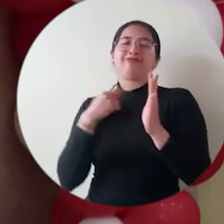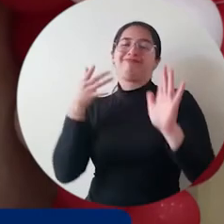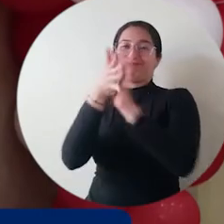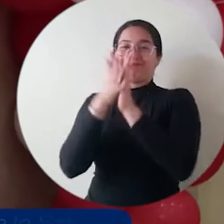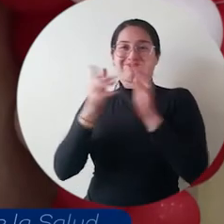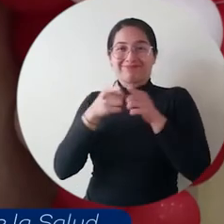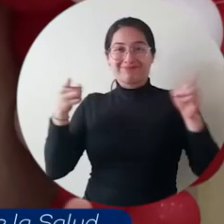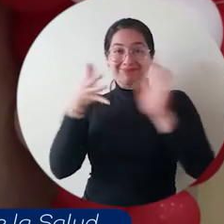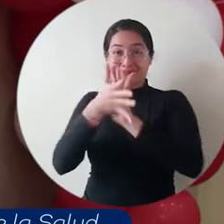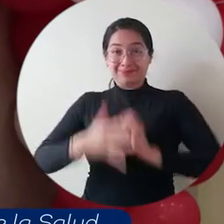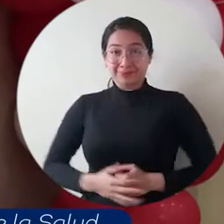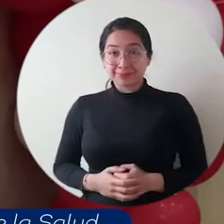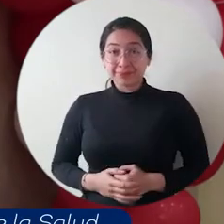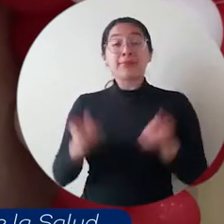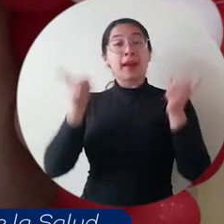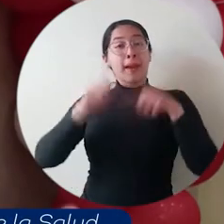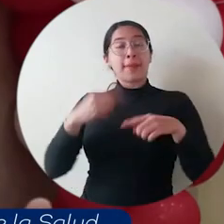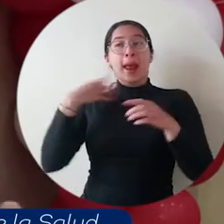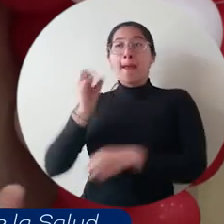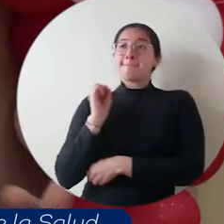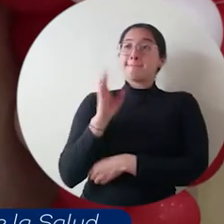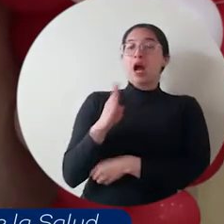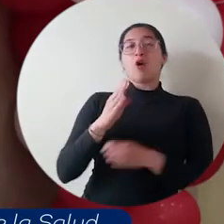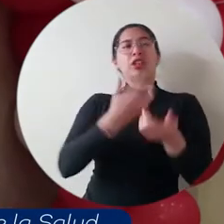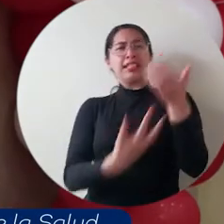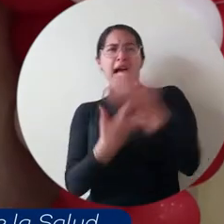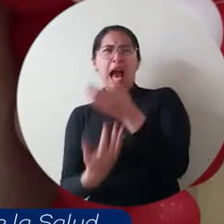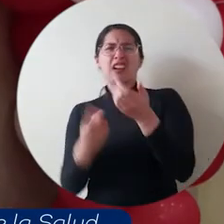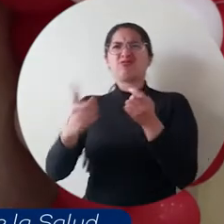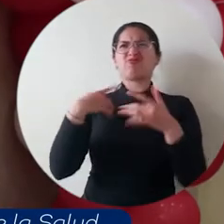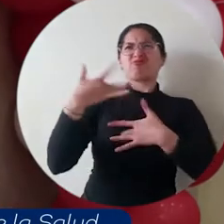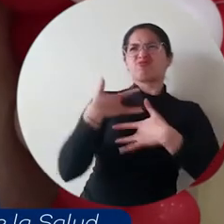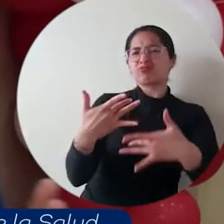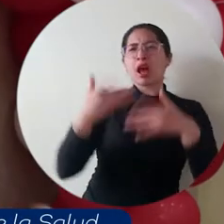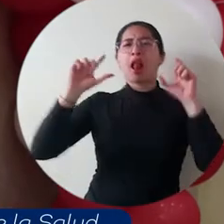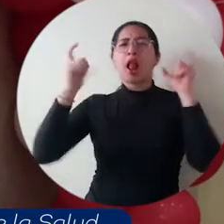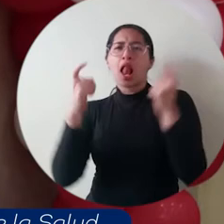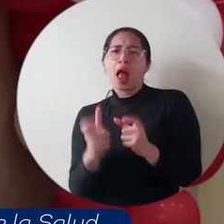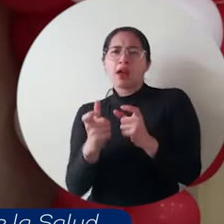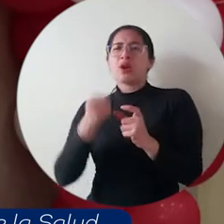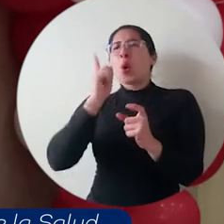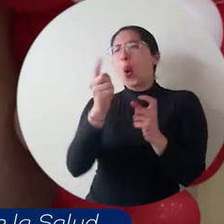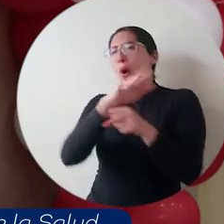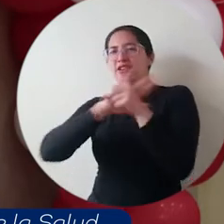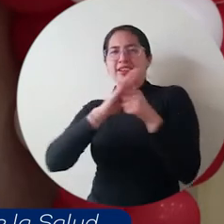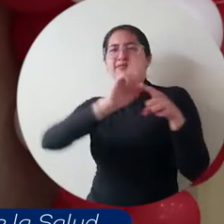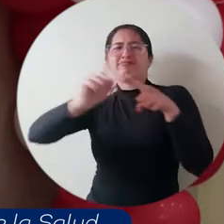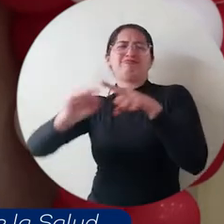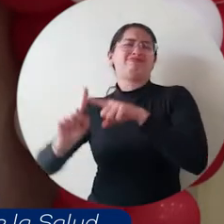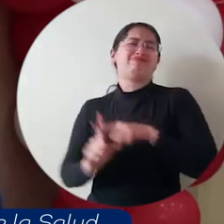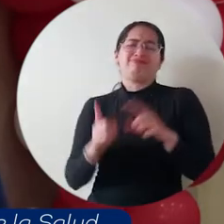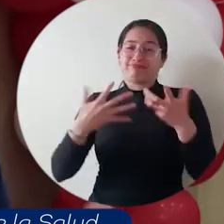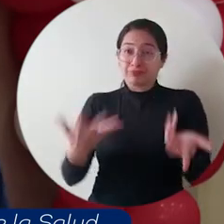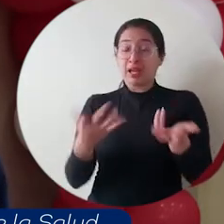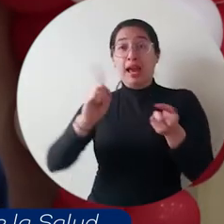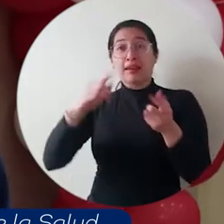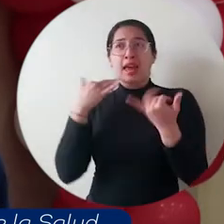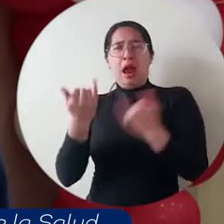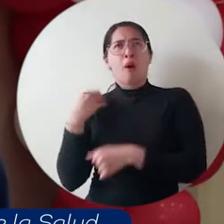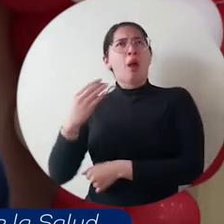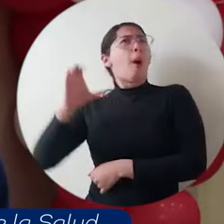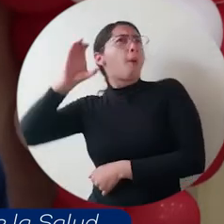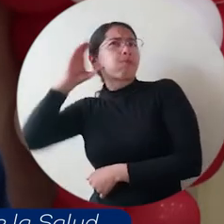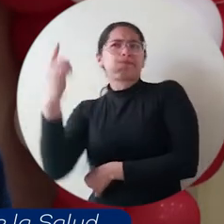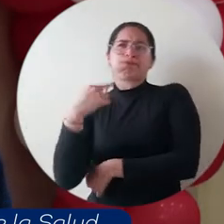a la pandemia, los bancos de sangre han dejado de recibir muchas donaciones por múltiples circunstancias. Entonces, debido a esa escasez a